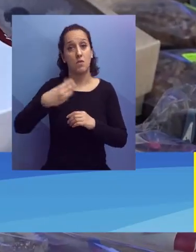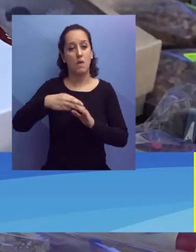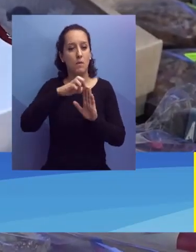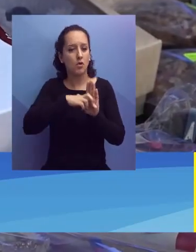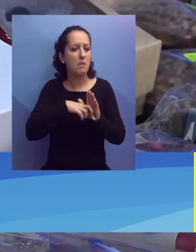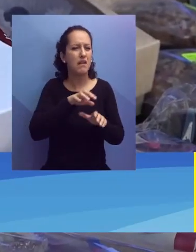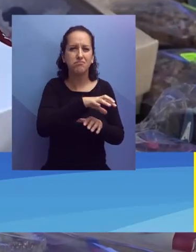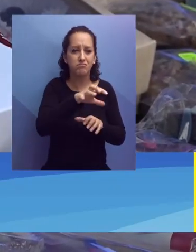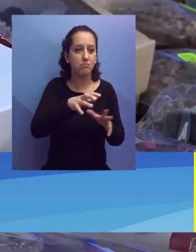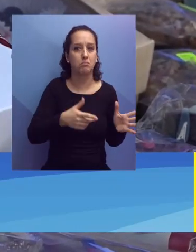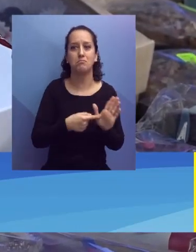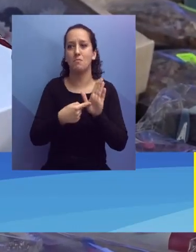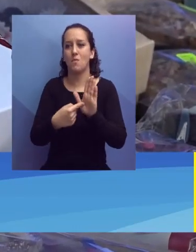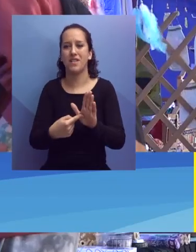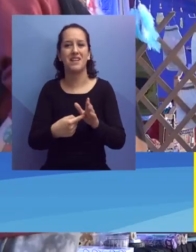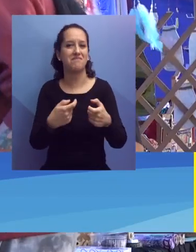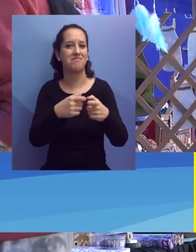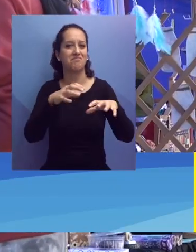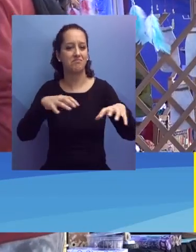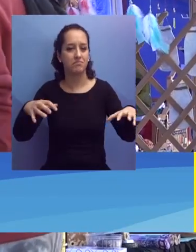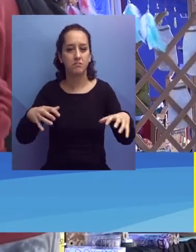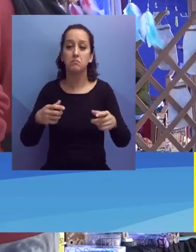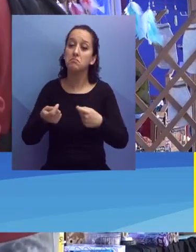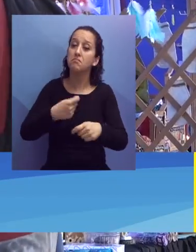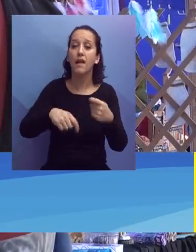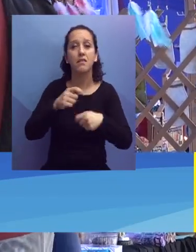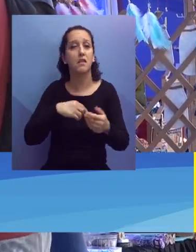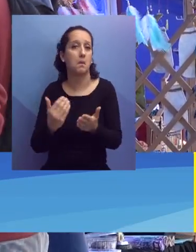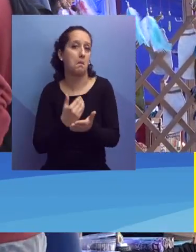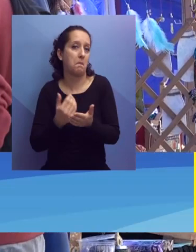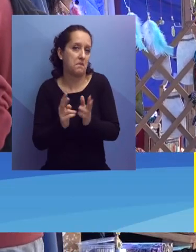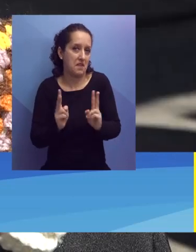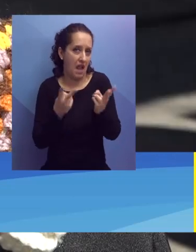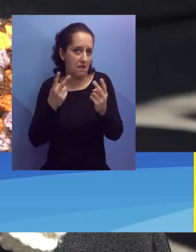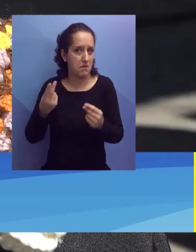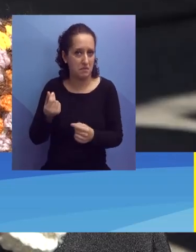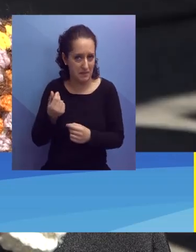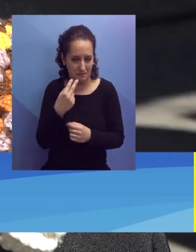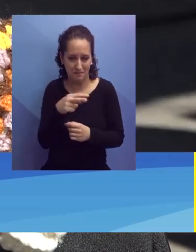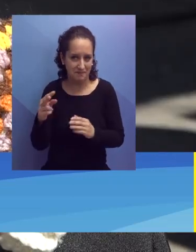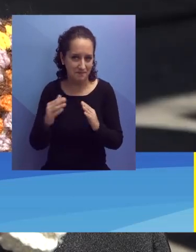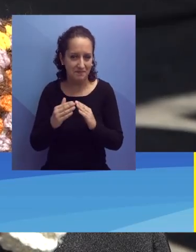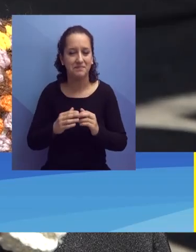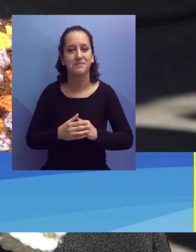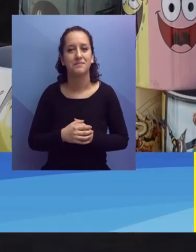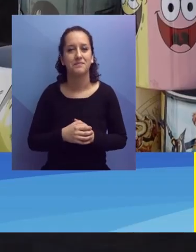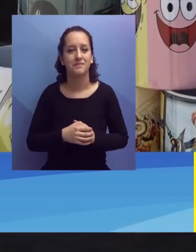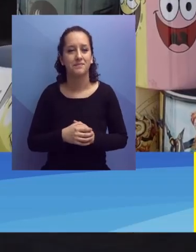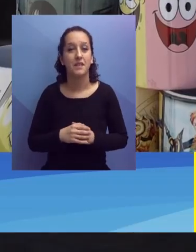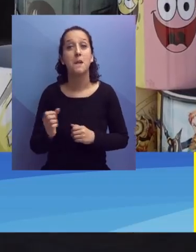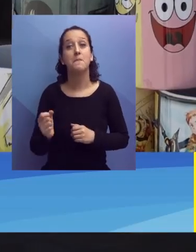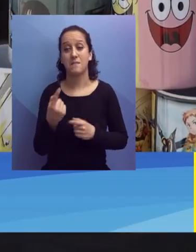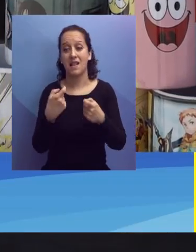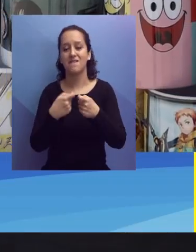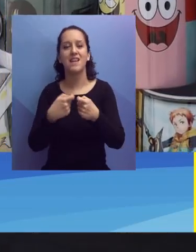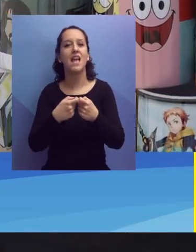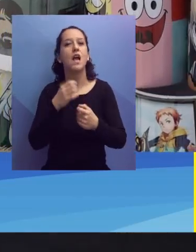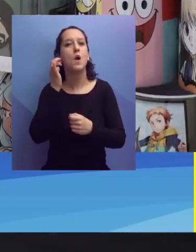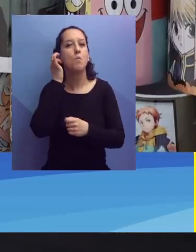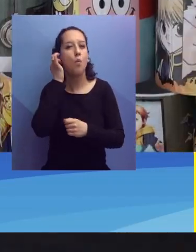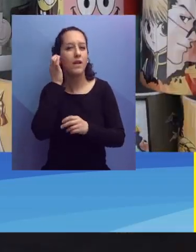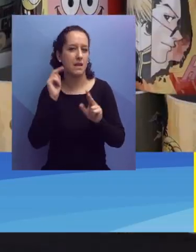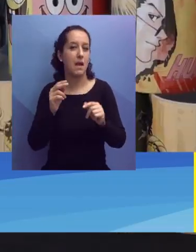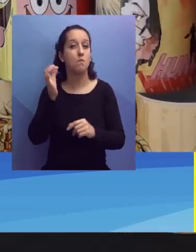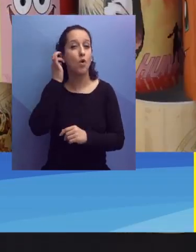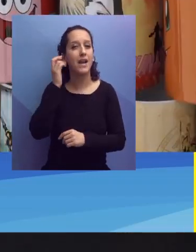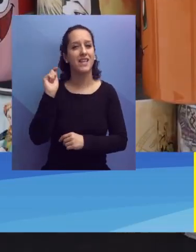usuarios de diversos programas municipales pudieran mostrar sus trabajos y así generar recursos para el hogar. La primera de estas ferias